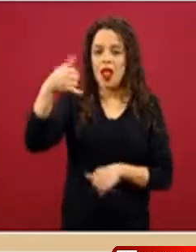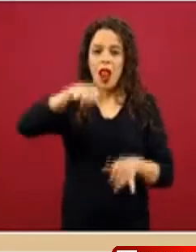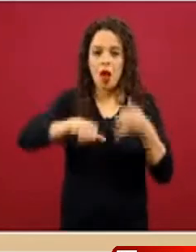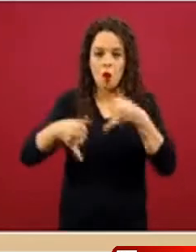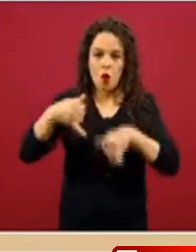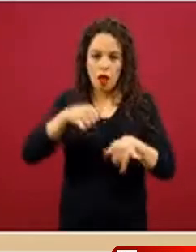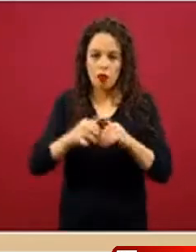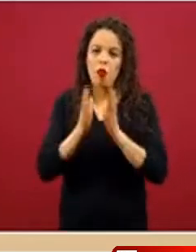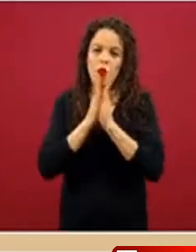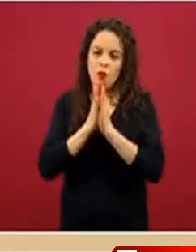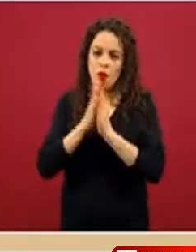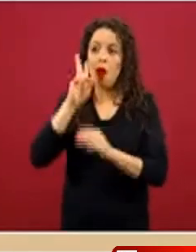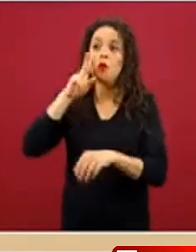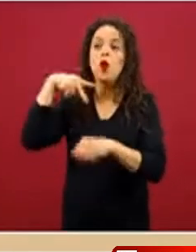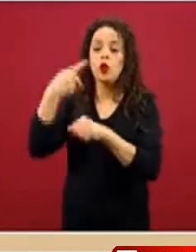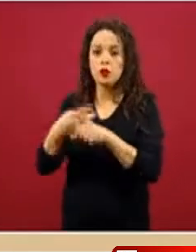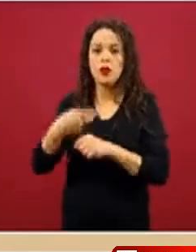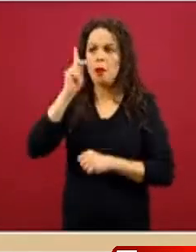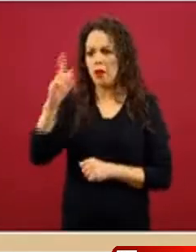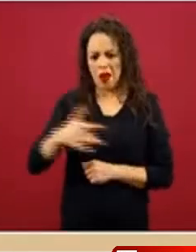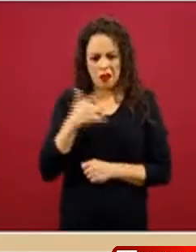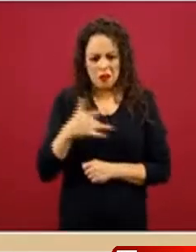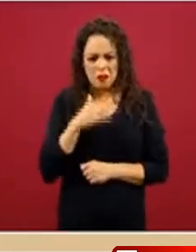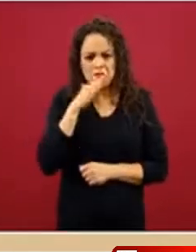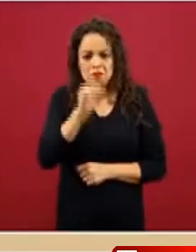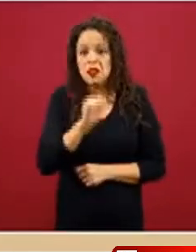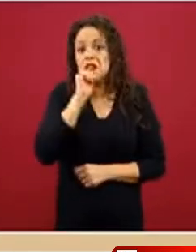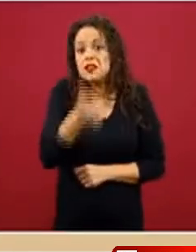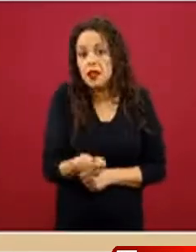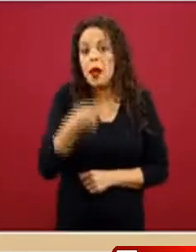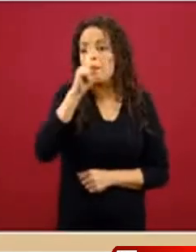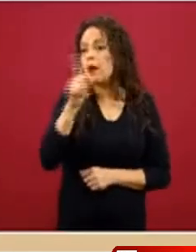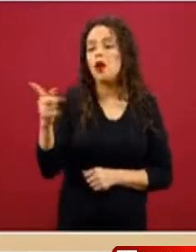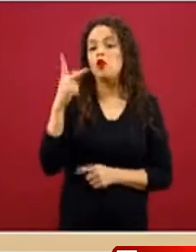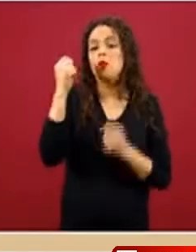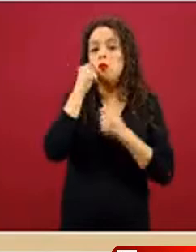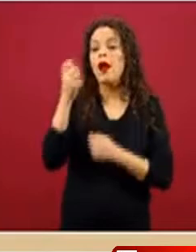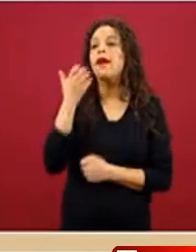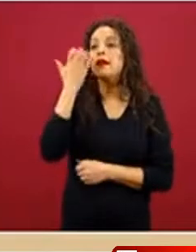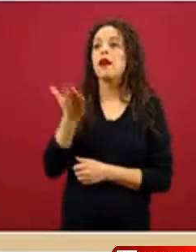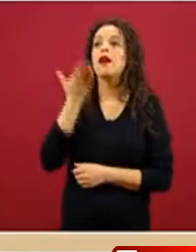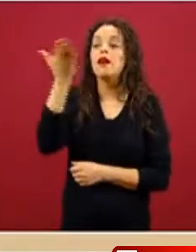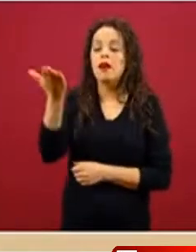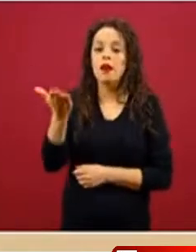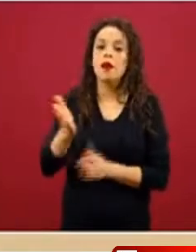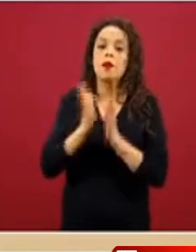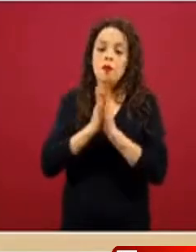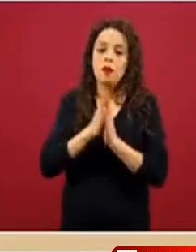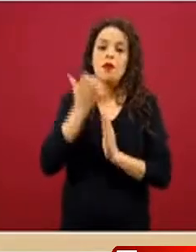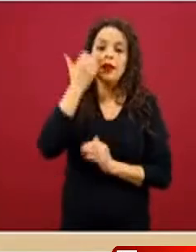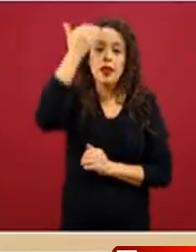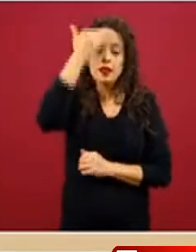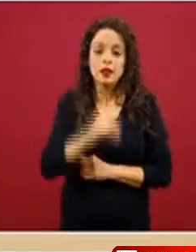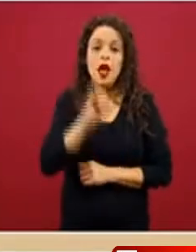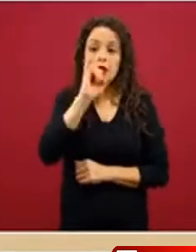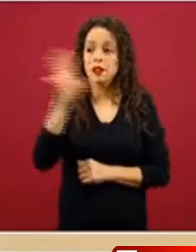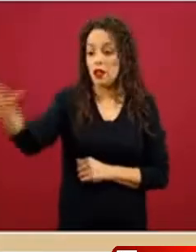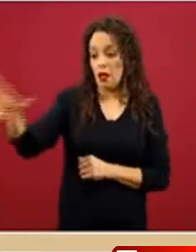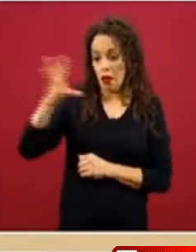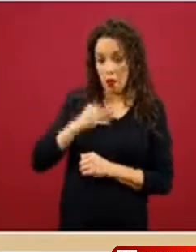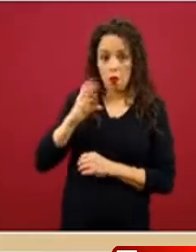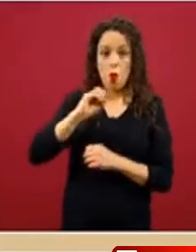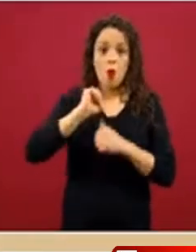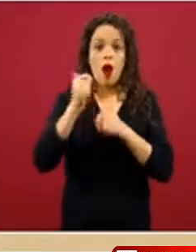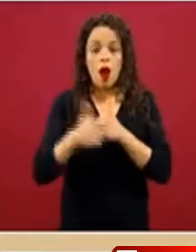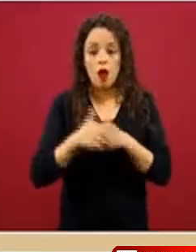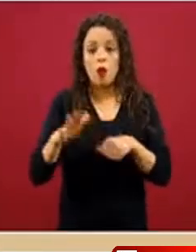prueba, ¿sí?, pero no presentaban signos y síntomas de la enfermedad. De seguro solamente querían saber si habían sido contagiadas, porque a lo